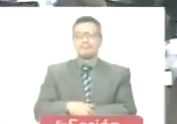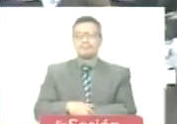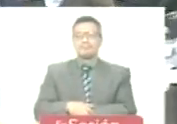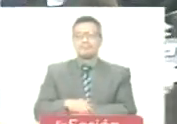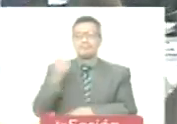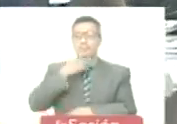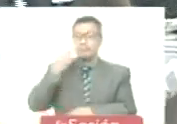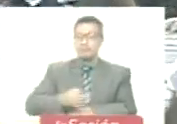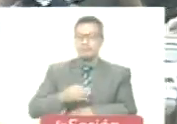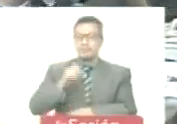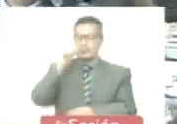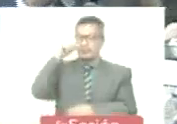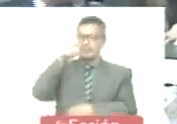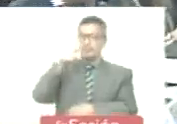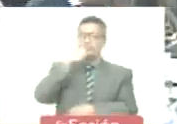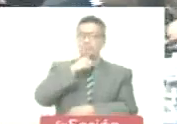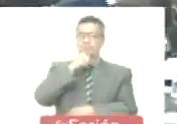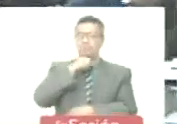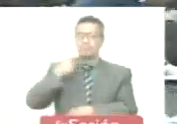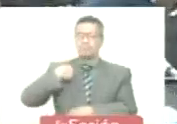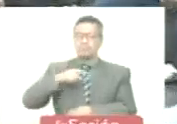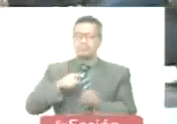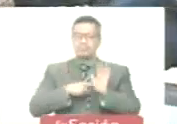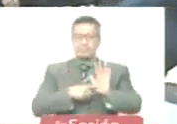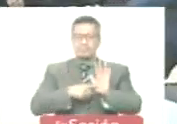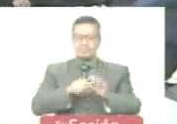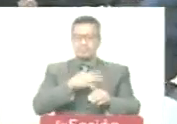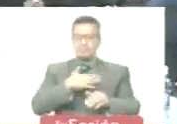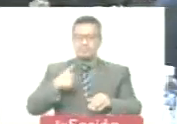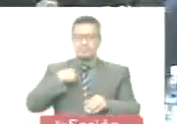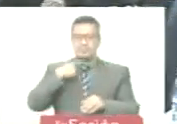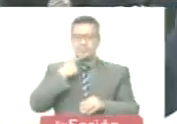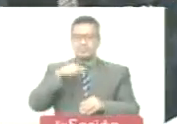Y la verdad que es impresionante la paciencia que ha mostrado el día de hoy, querido diputado Rondero.